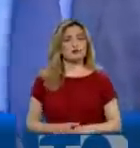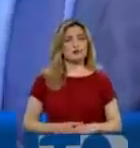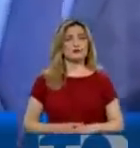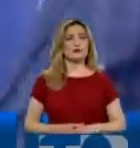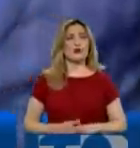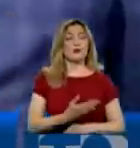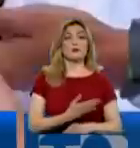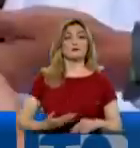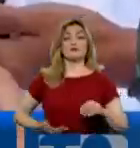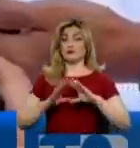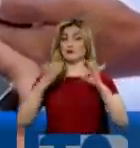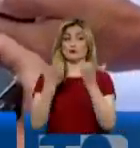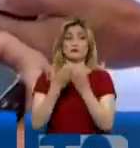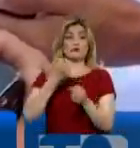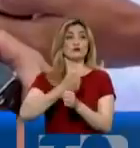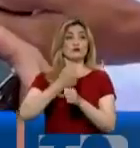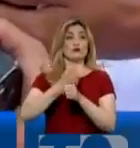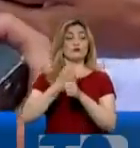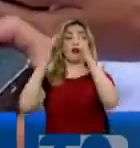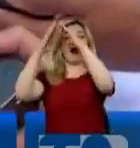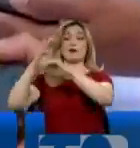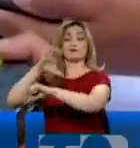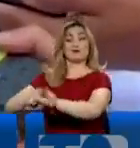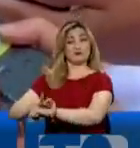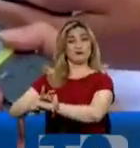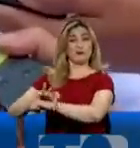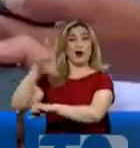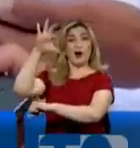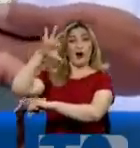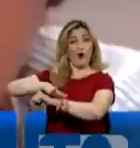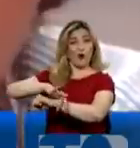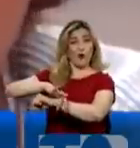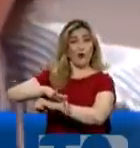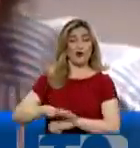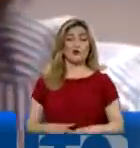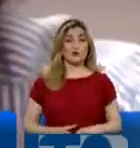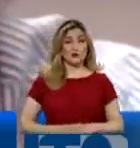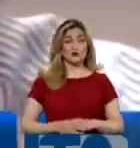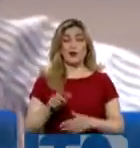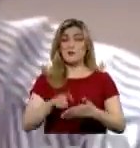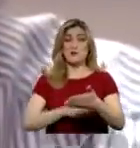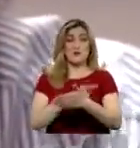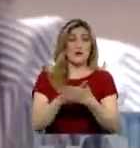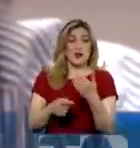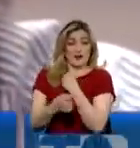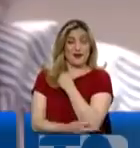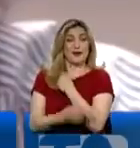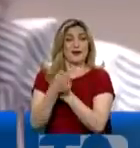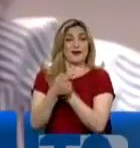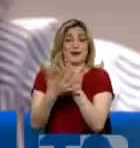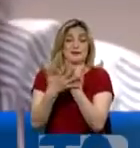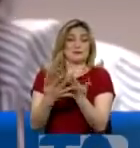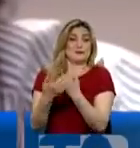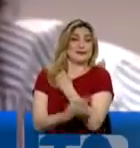de la comisión de los trabajadores mantiene arresto domiciliario y usa un grillete electrónico una de las provisiones es que tengan la sentencia condenatoria